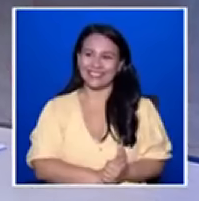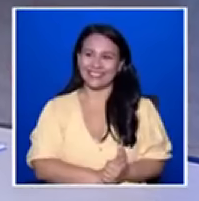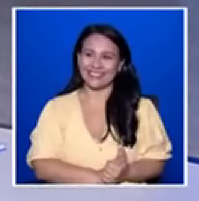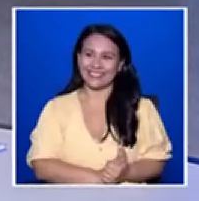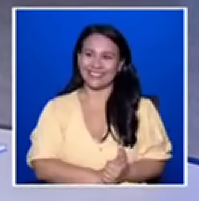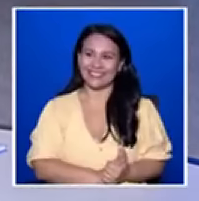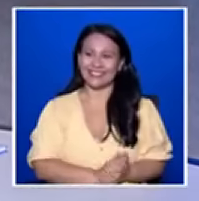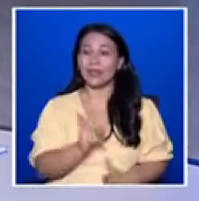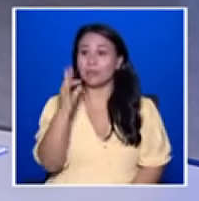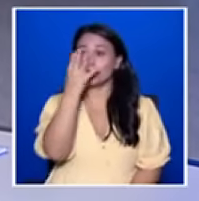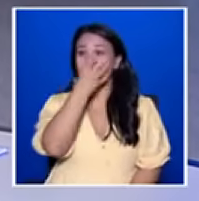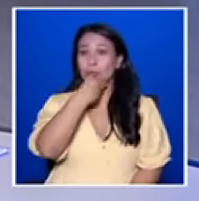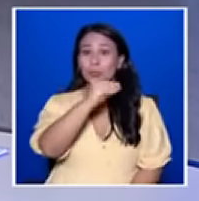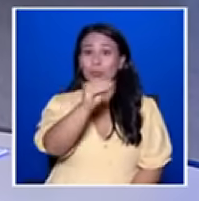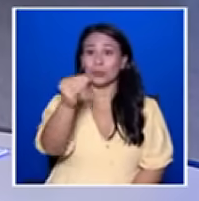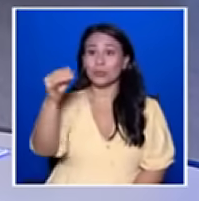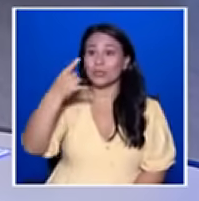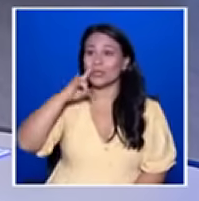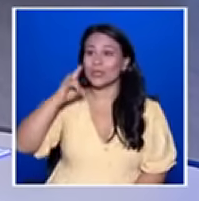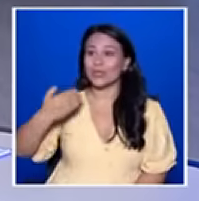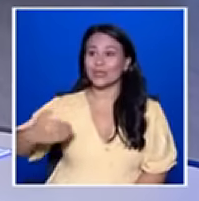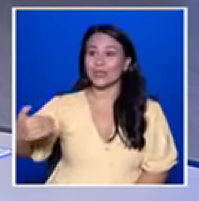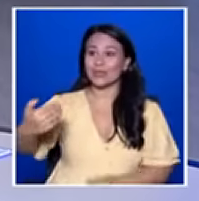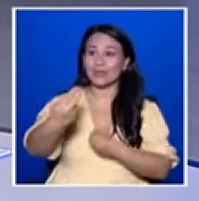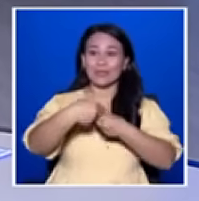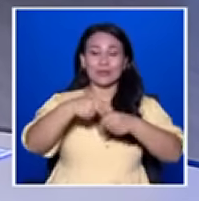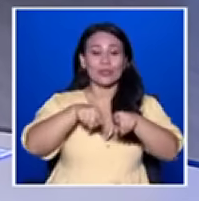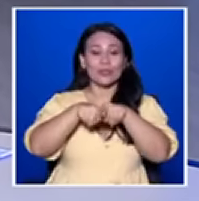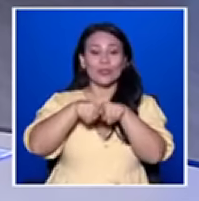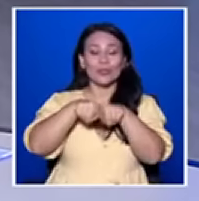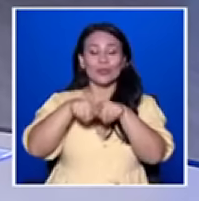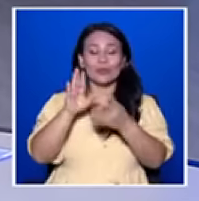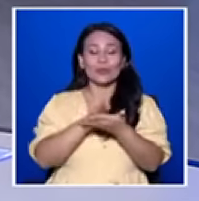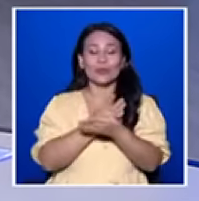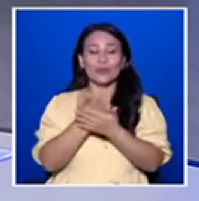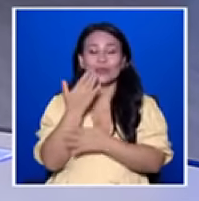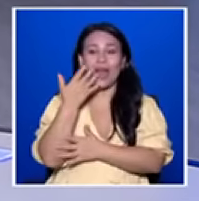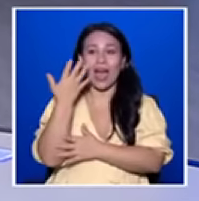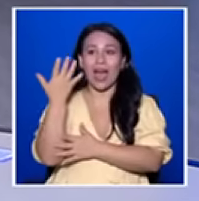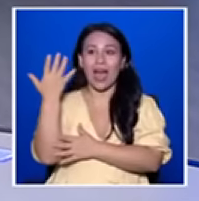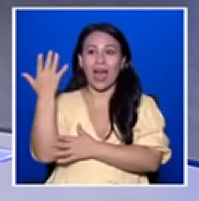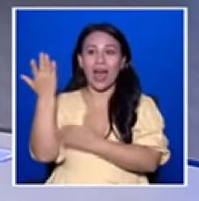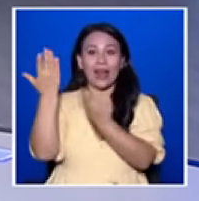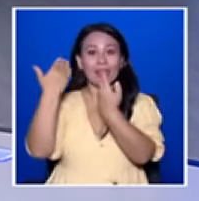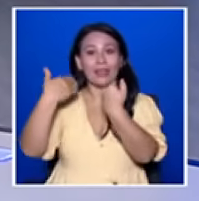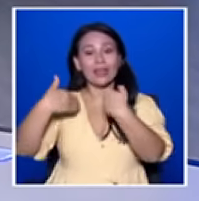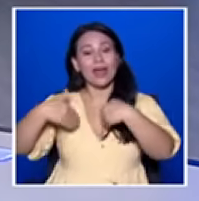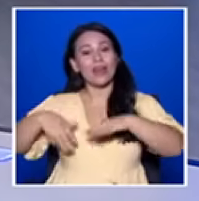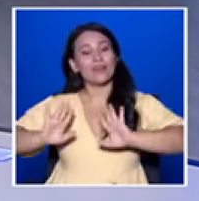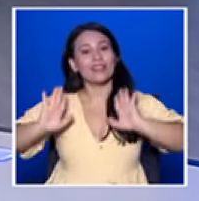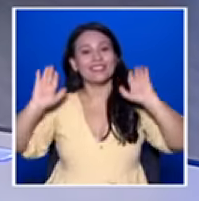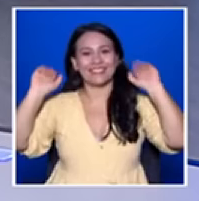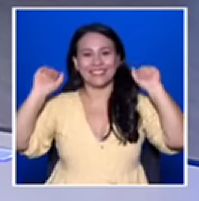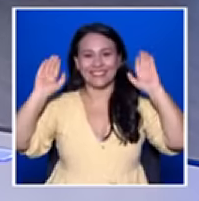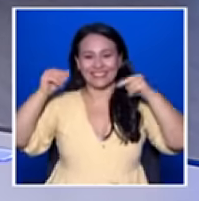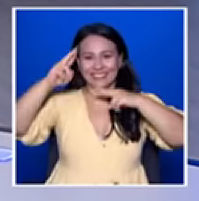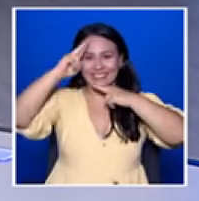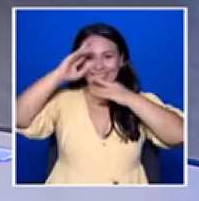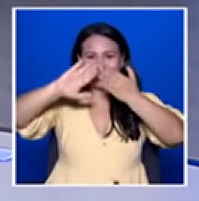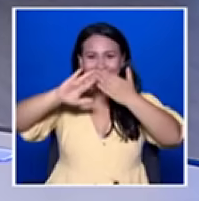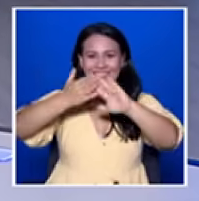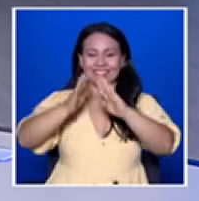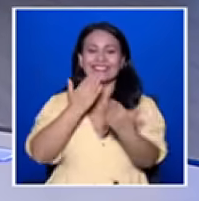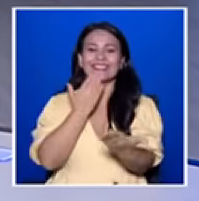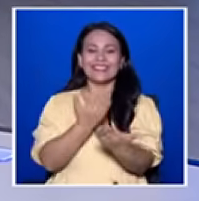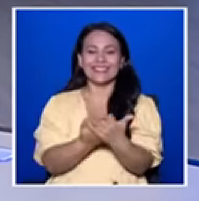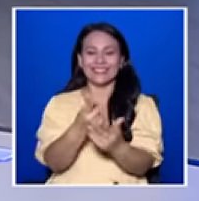Y muchos éxitos a los chicos en este concurso de música de canto coral. Con esto estamos finalizando esta emisión de Televistazo en la Comunidad,